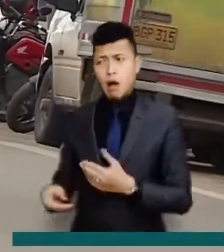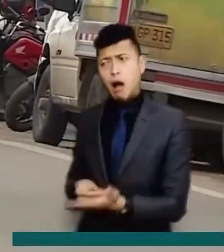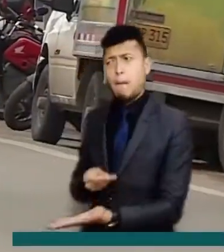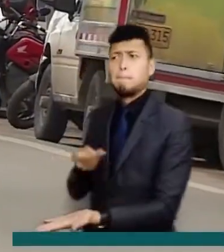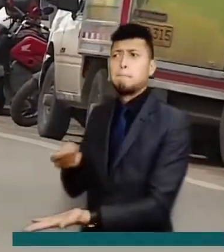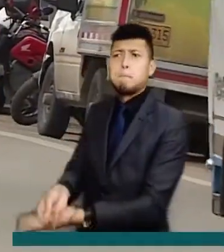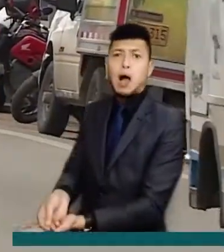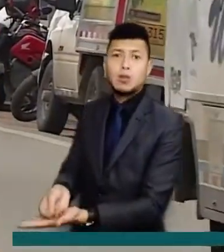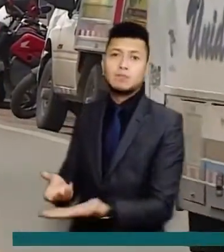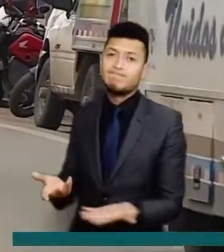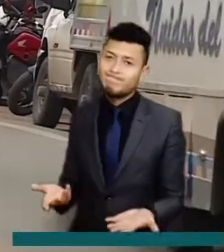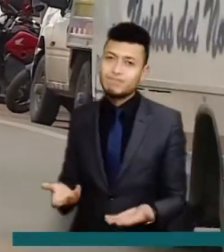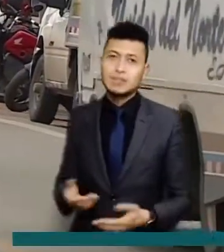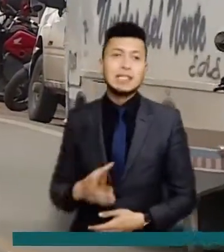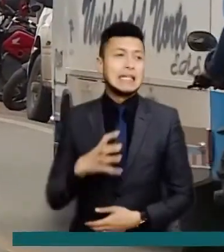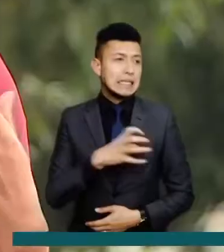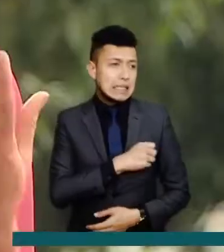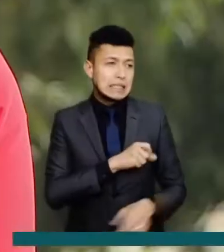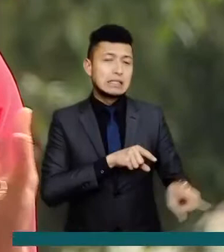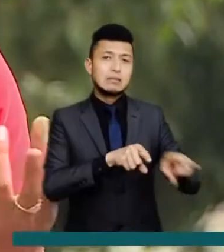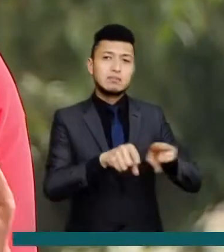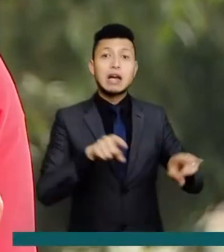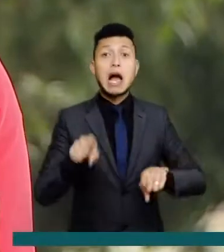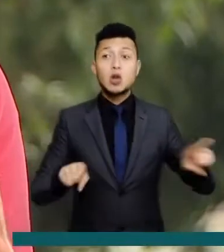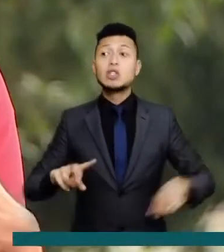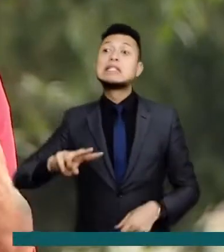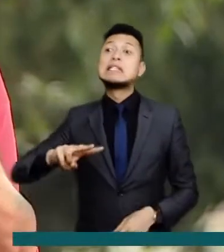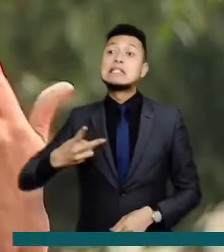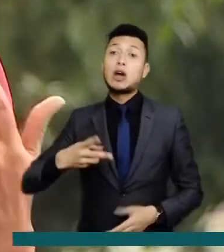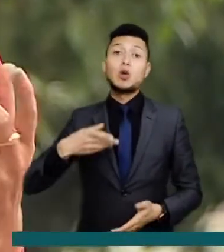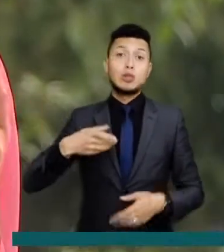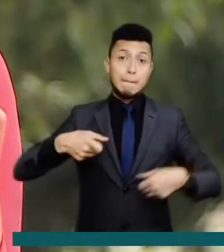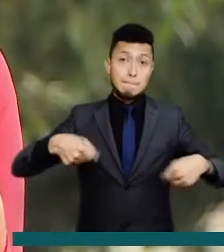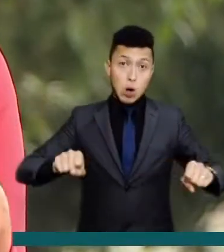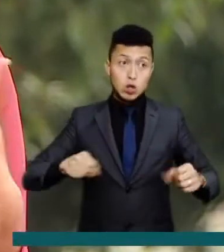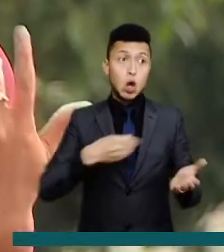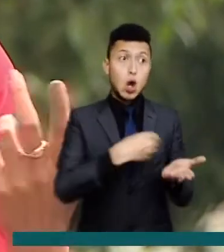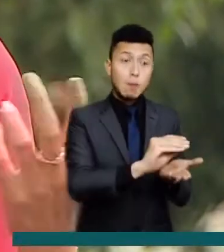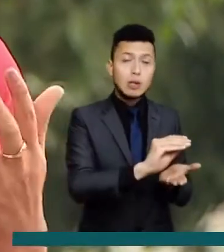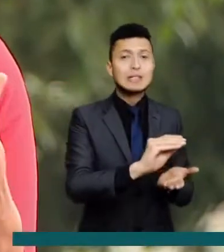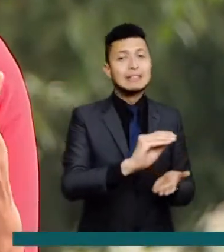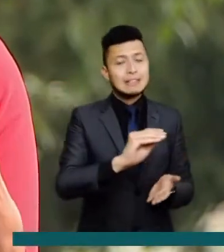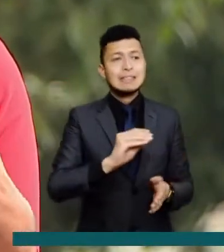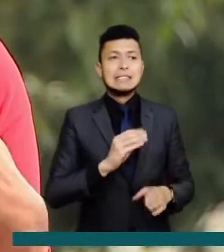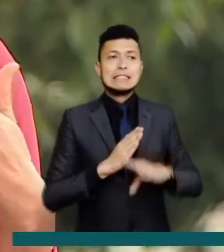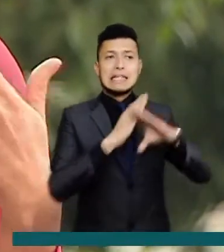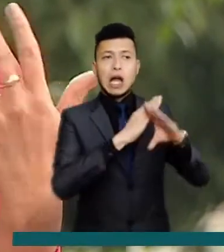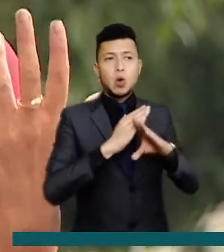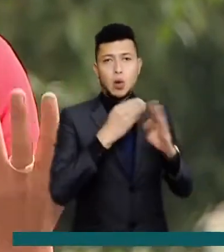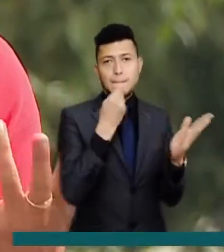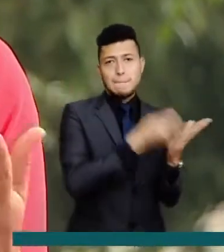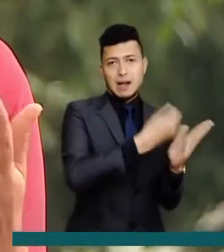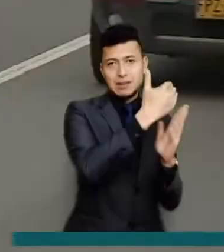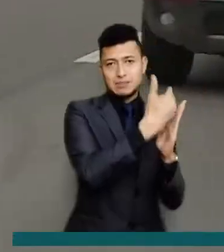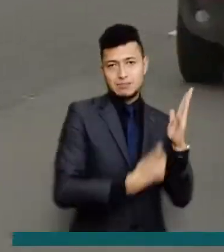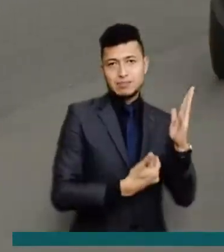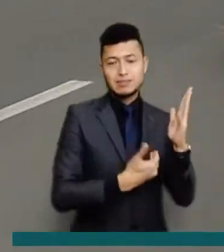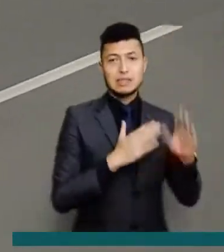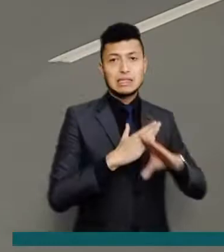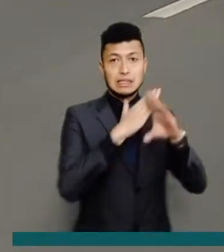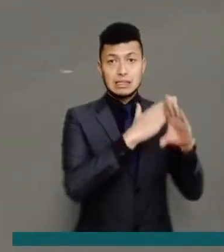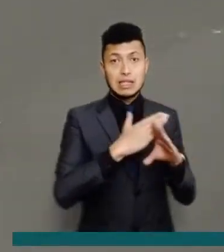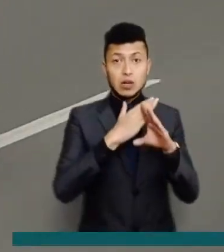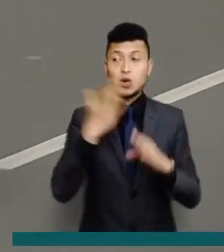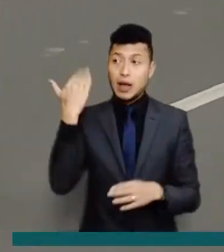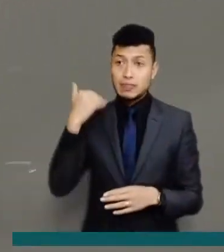sus vehículos. Es triste de pronto escuchar, es mi segunda moto, esta sí la aseguro porque la primera no la aseguré, me la hurtaron y